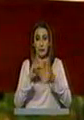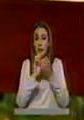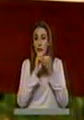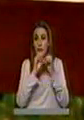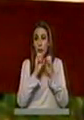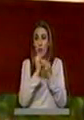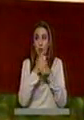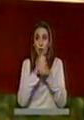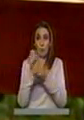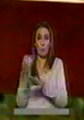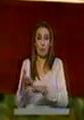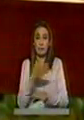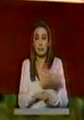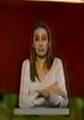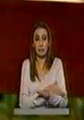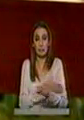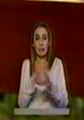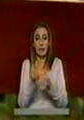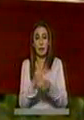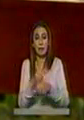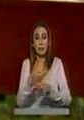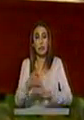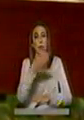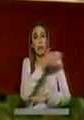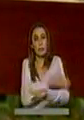realizarlo un tiempo más antes para que